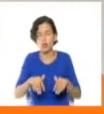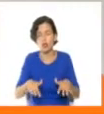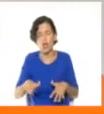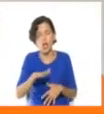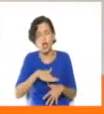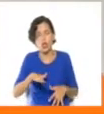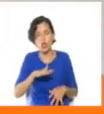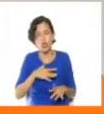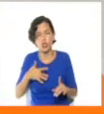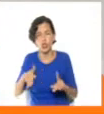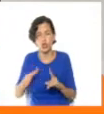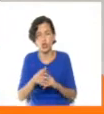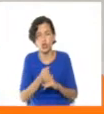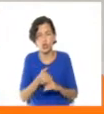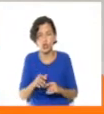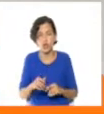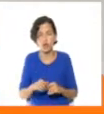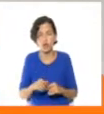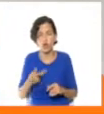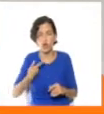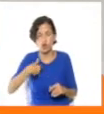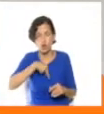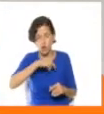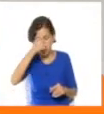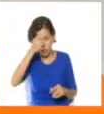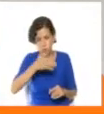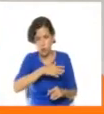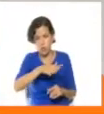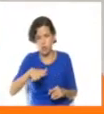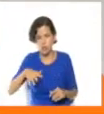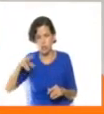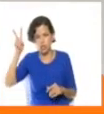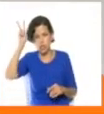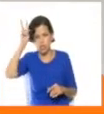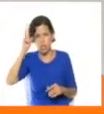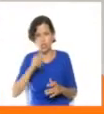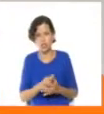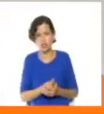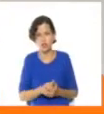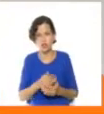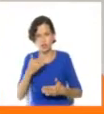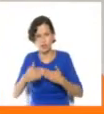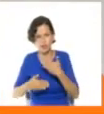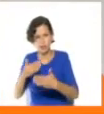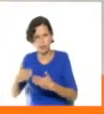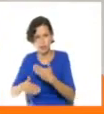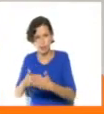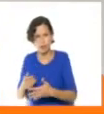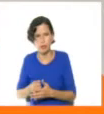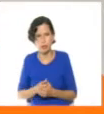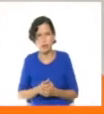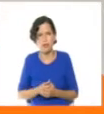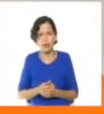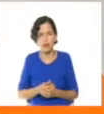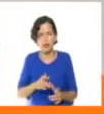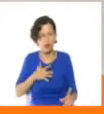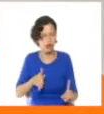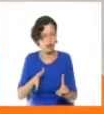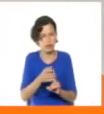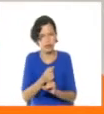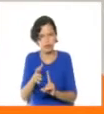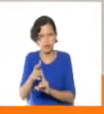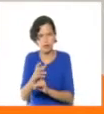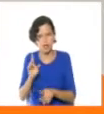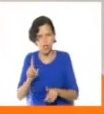donde nos ubicamos con nuestra población indígena. Y así sucesivamente nos vamos ubicando